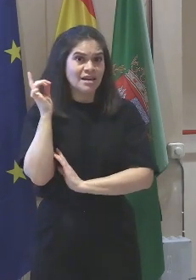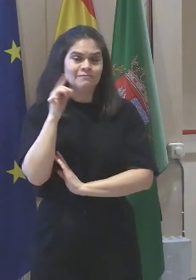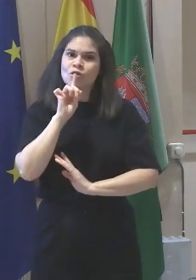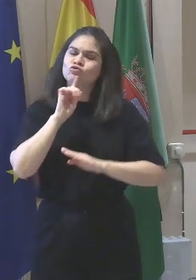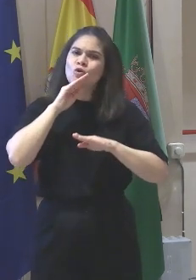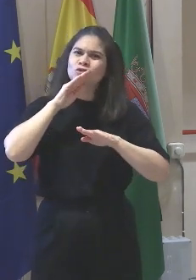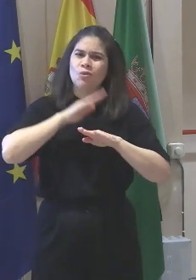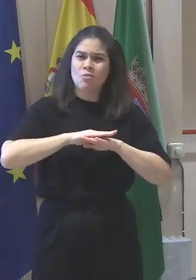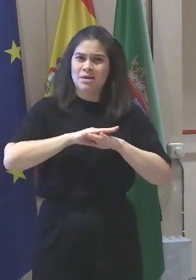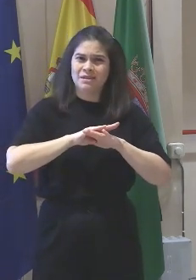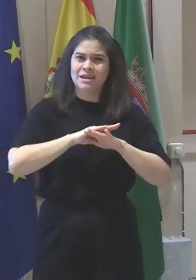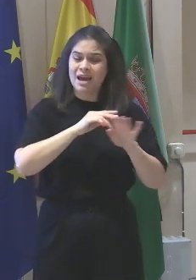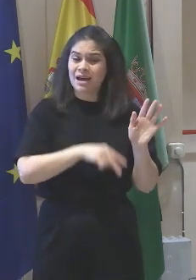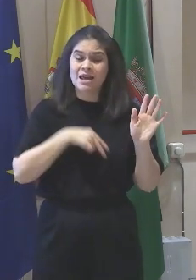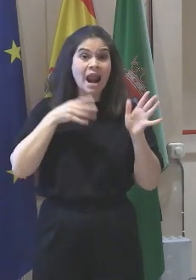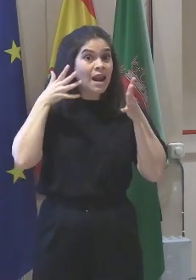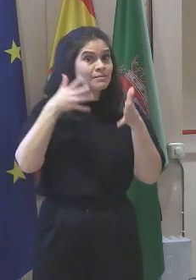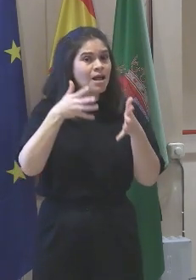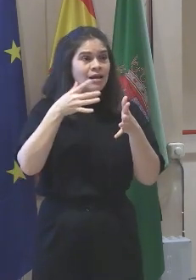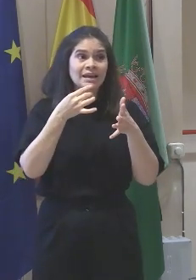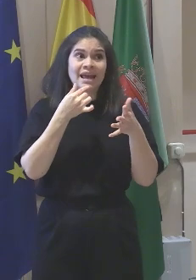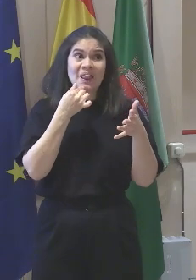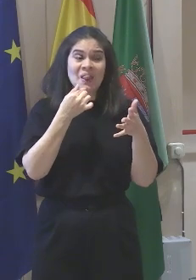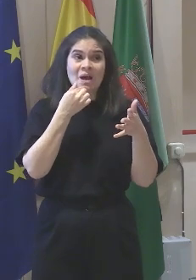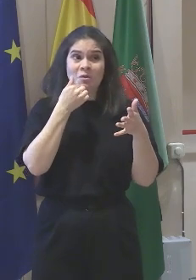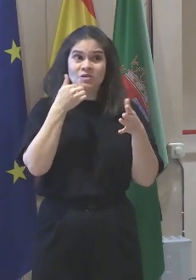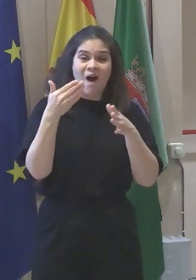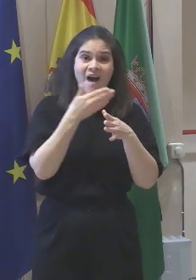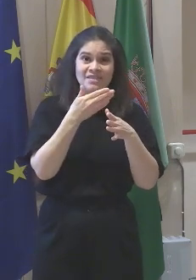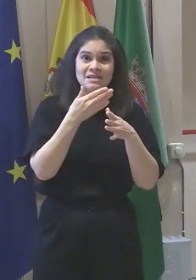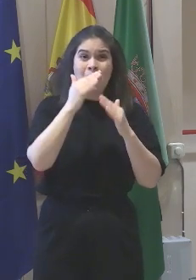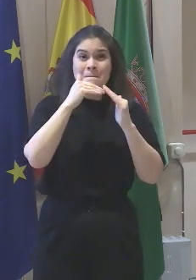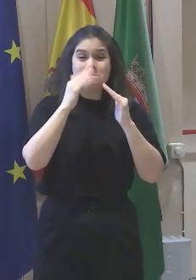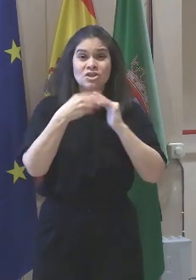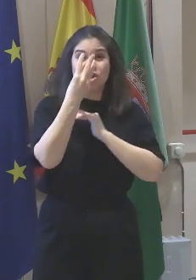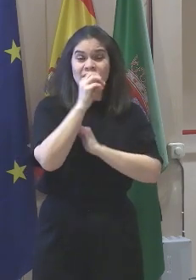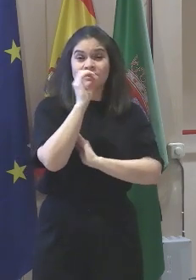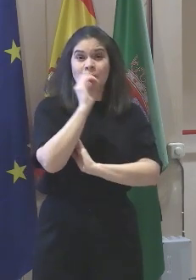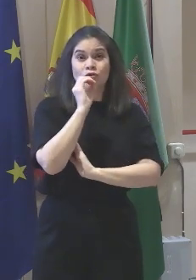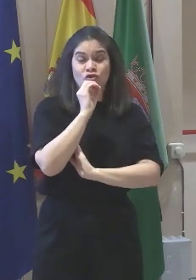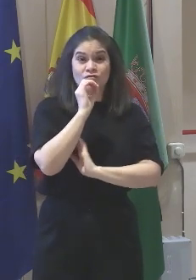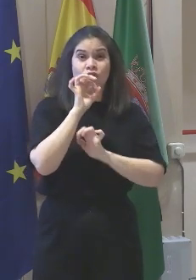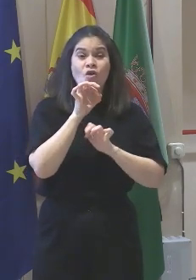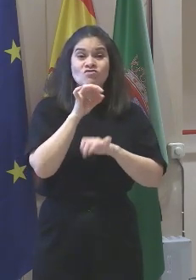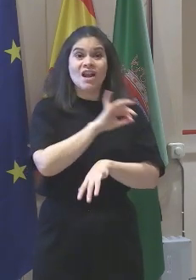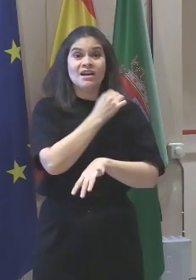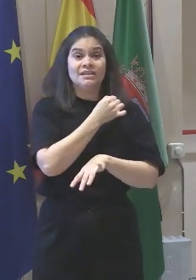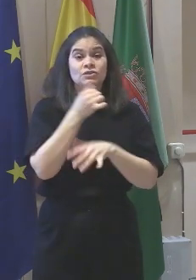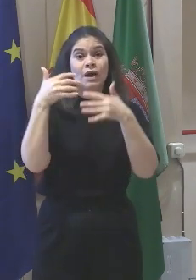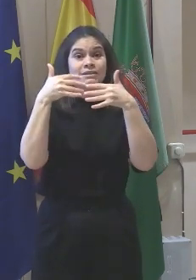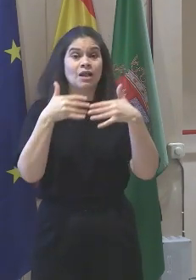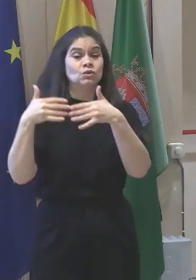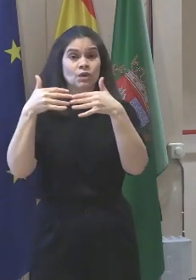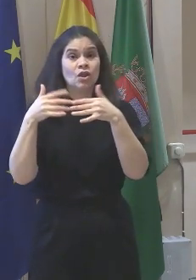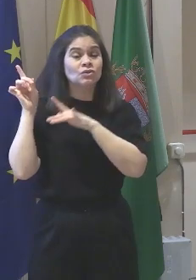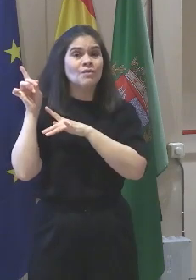por lo general esas recomendaciones que hablábamos, menos del 30% de los pacientes del registro en Estados Unidos cumplen